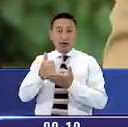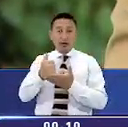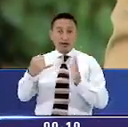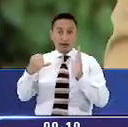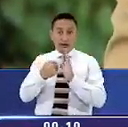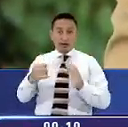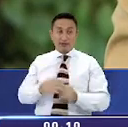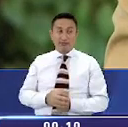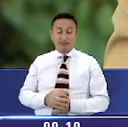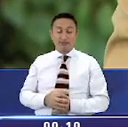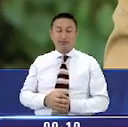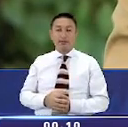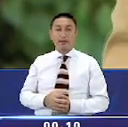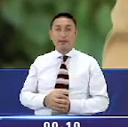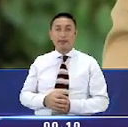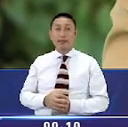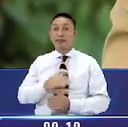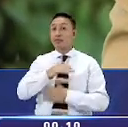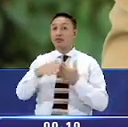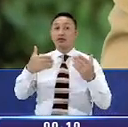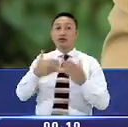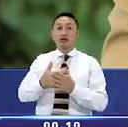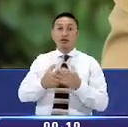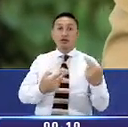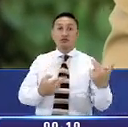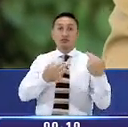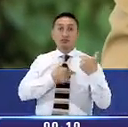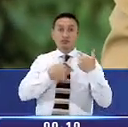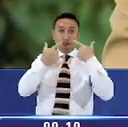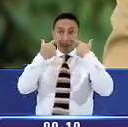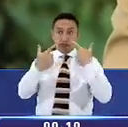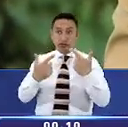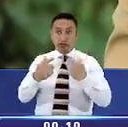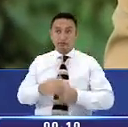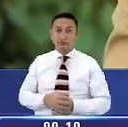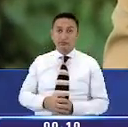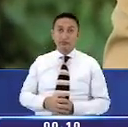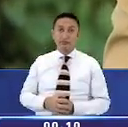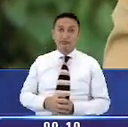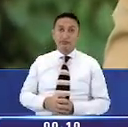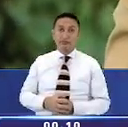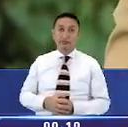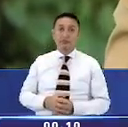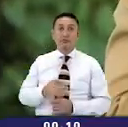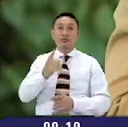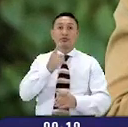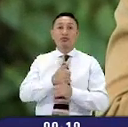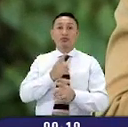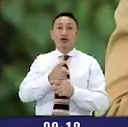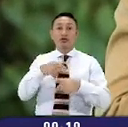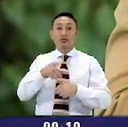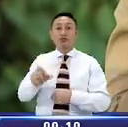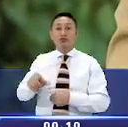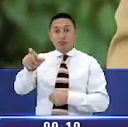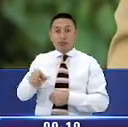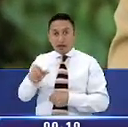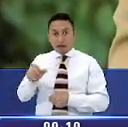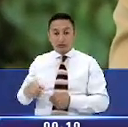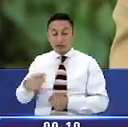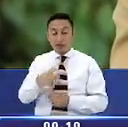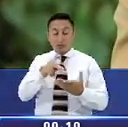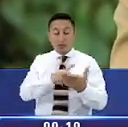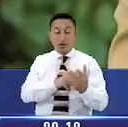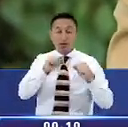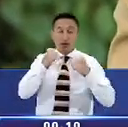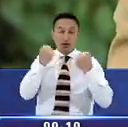una responsabilidad de todos. Saben que nosotros somos un gobierno de acción. Por eso quiero anunciarles que los contribuyentes que aporten a programas sociales